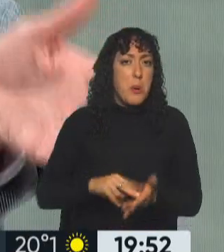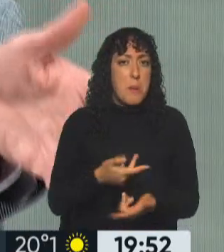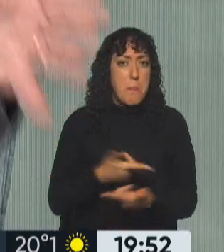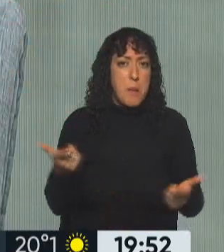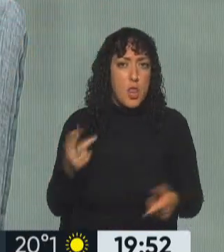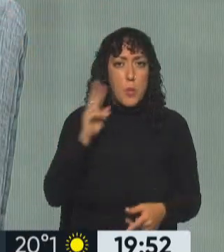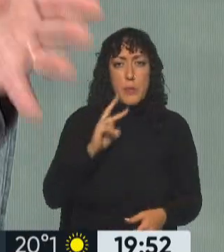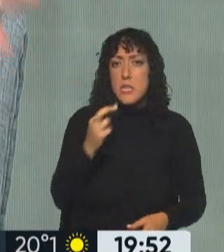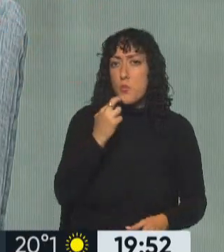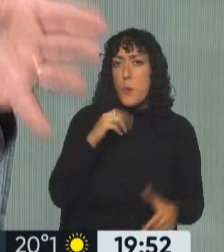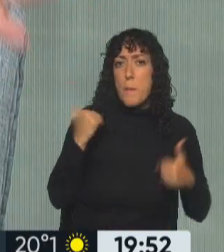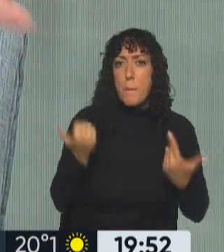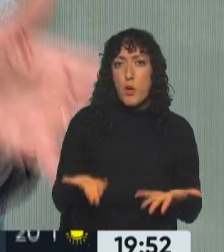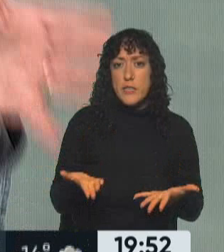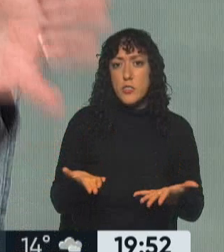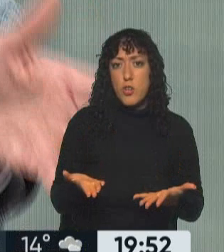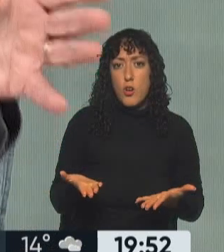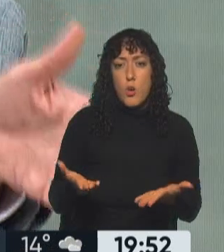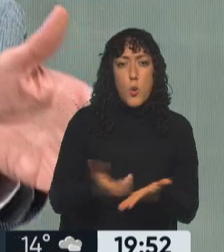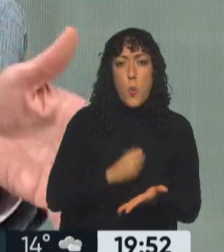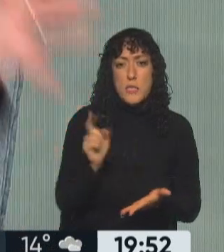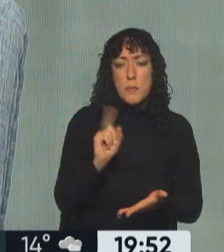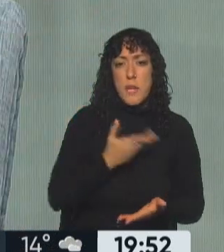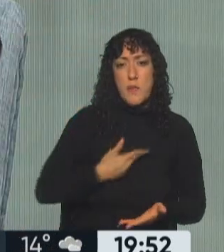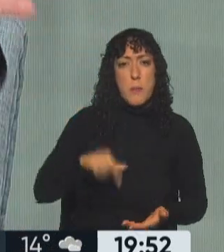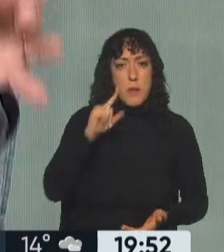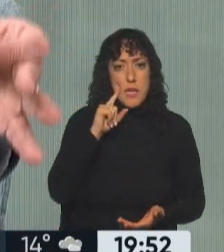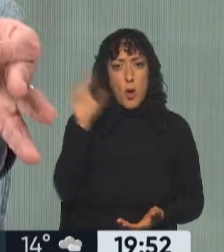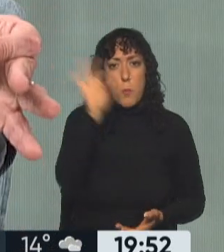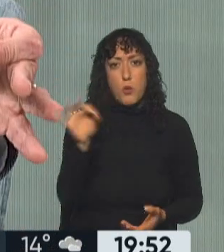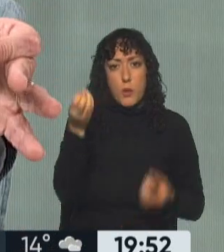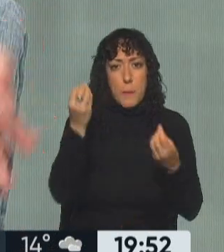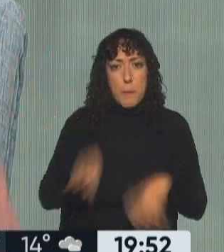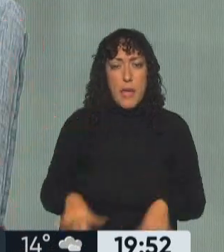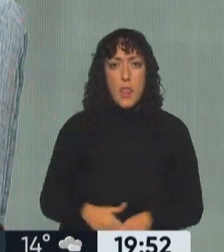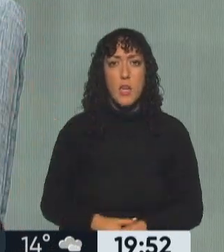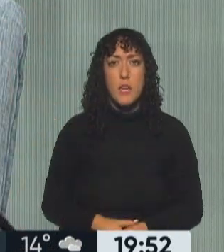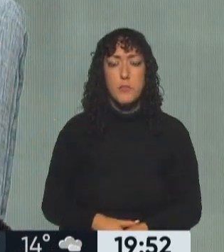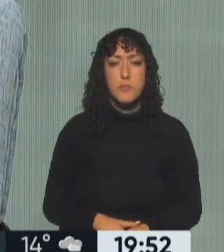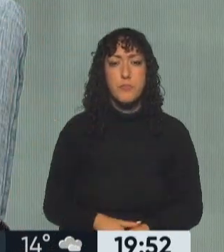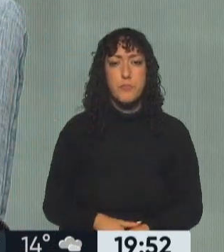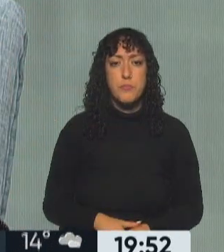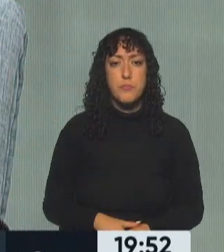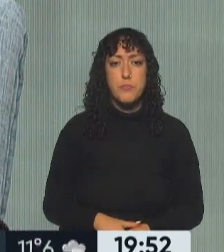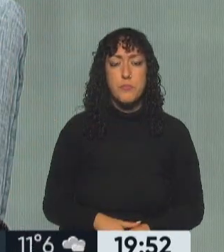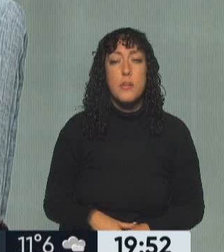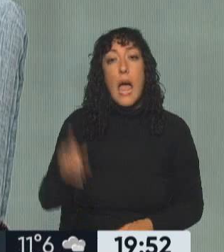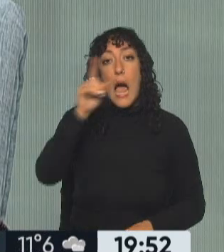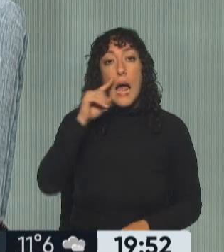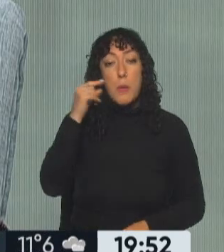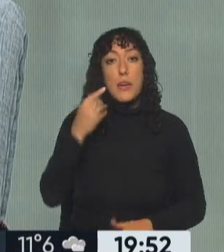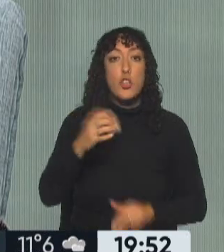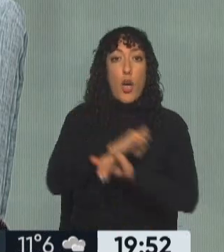el 2019 debió no aceptar el crédito del fondo. Perdió una oportunidad histórica. Fíjate que cuando Alberto Fernández